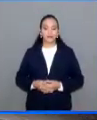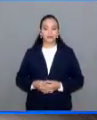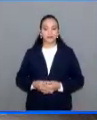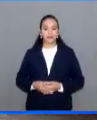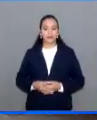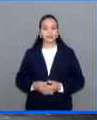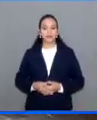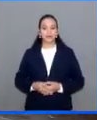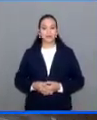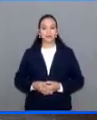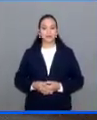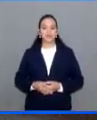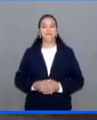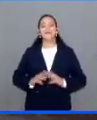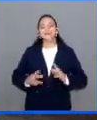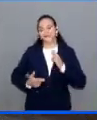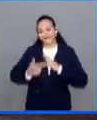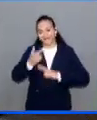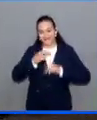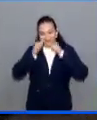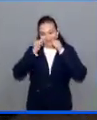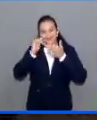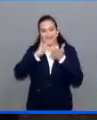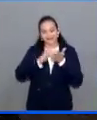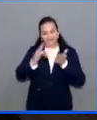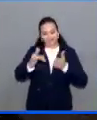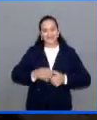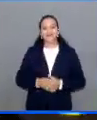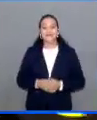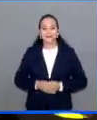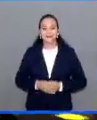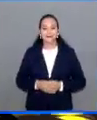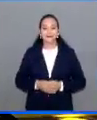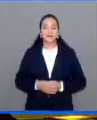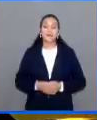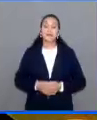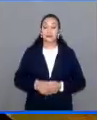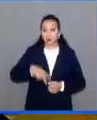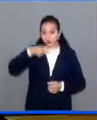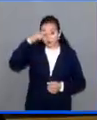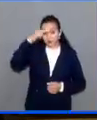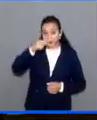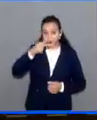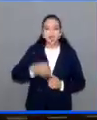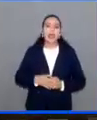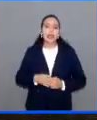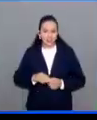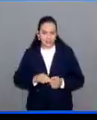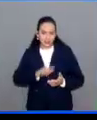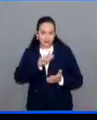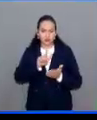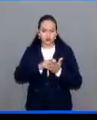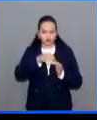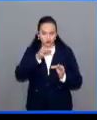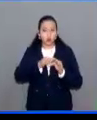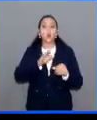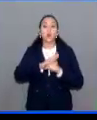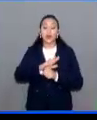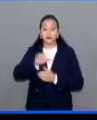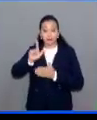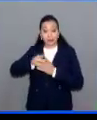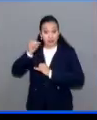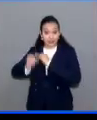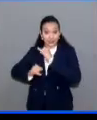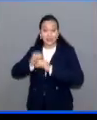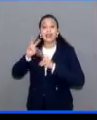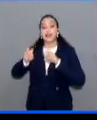Ya estamos de regreso con más información. México cumple legislativamente con los estándares internacionales en materia de protección